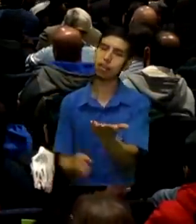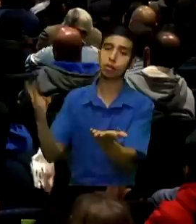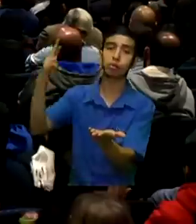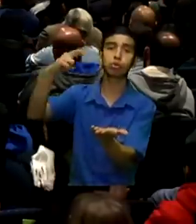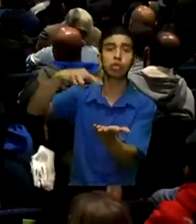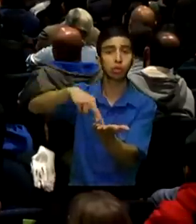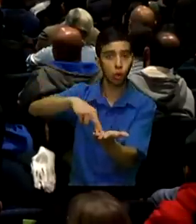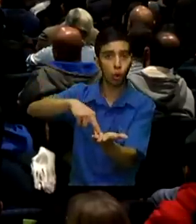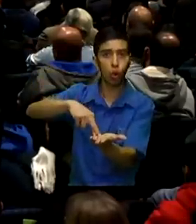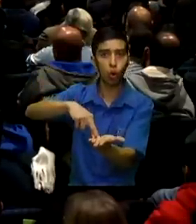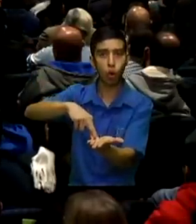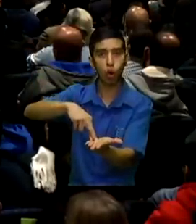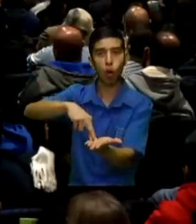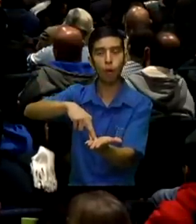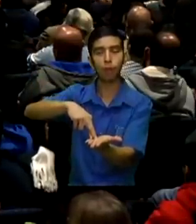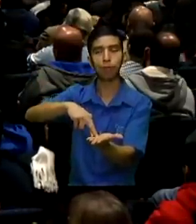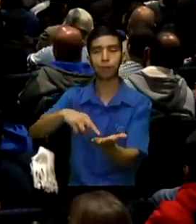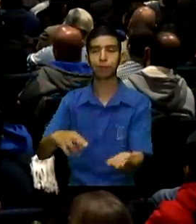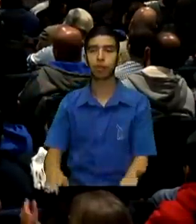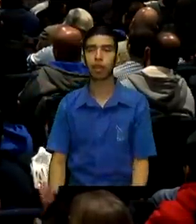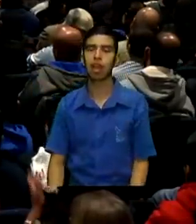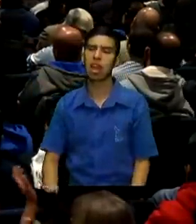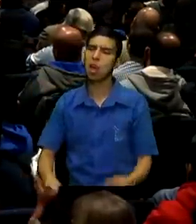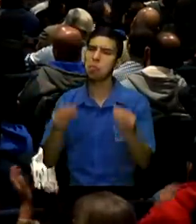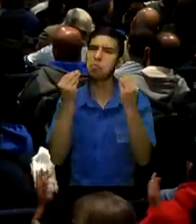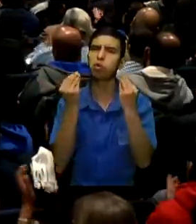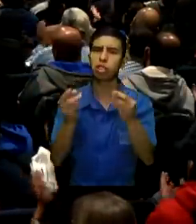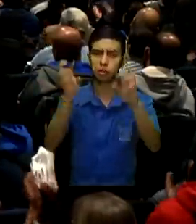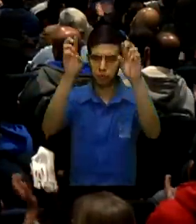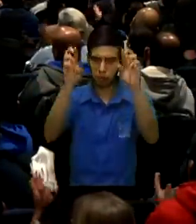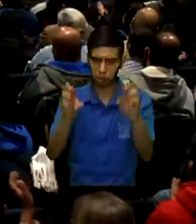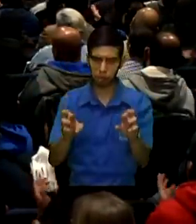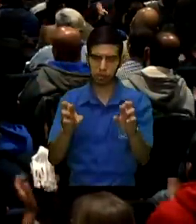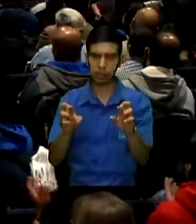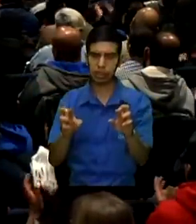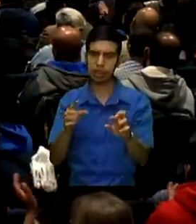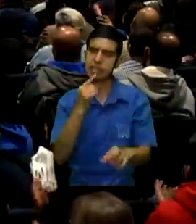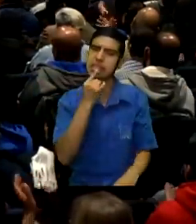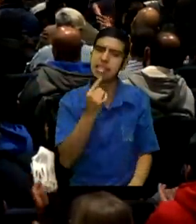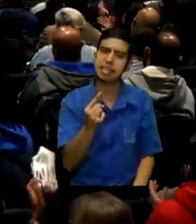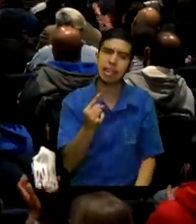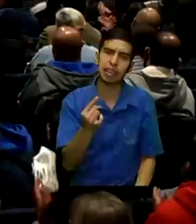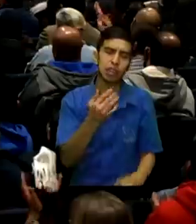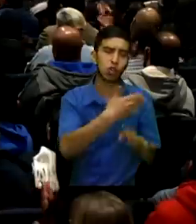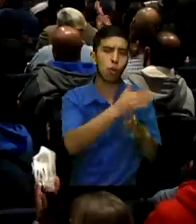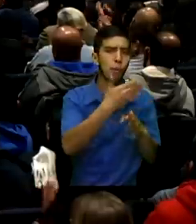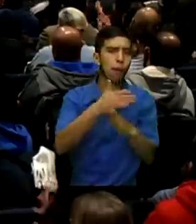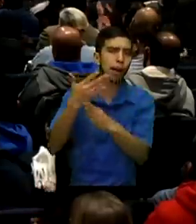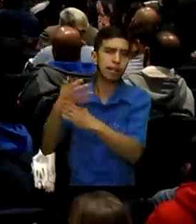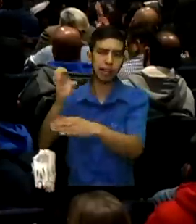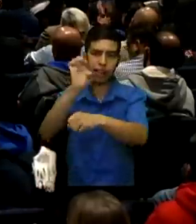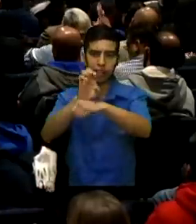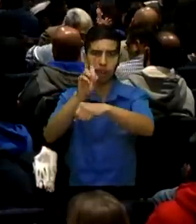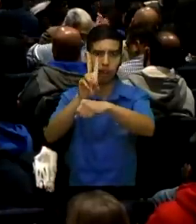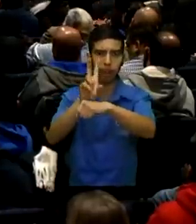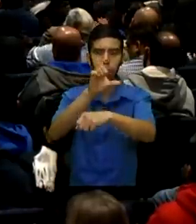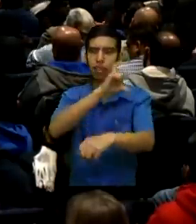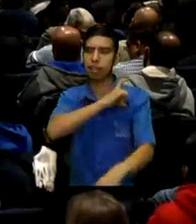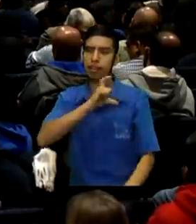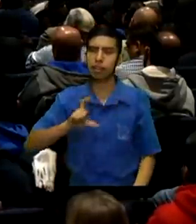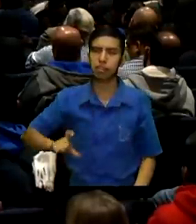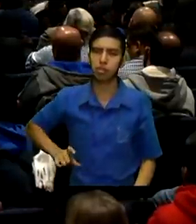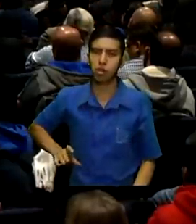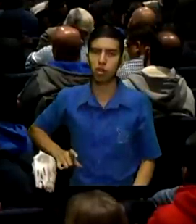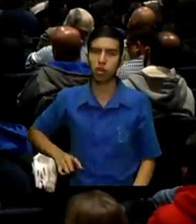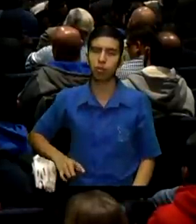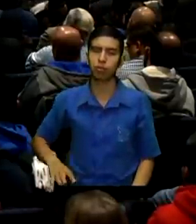hay miles de personas que lo testifican, por 500 lo vieron resucitado. Pero después él se manifestó